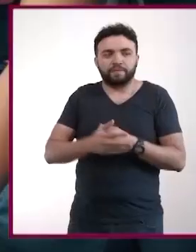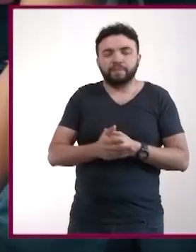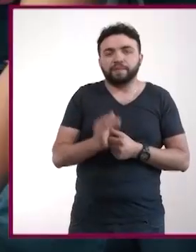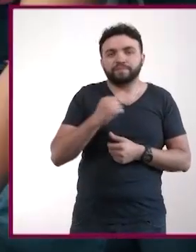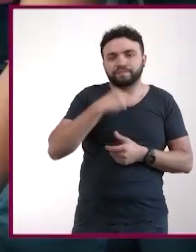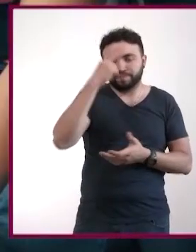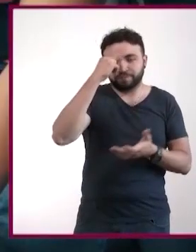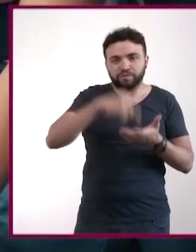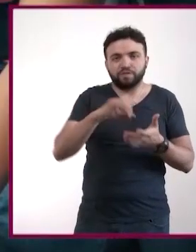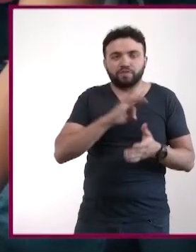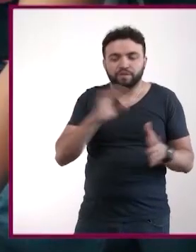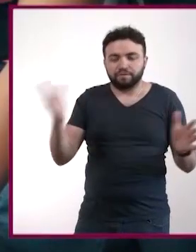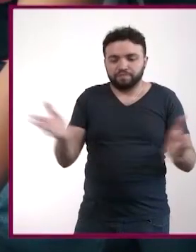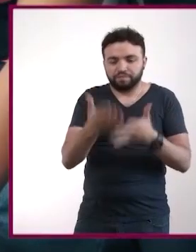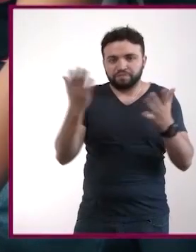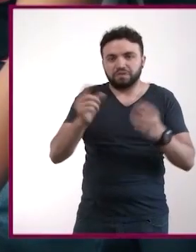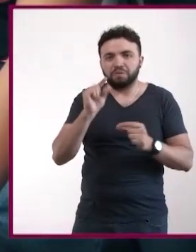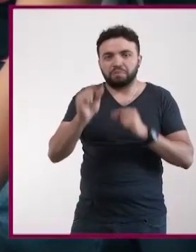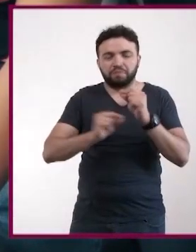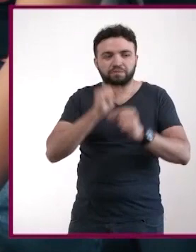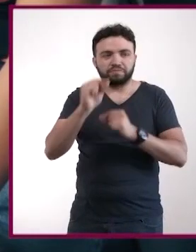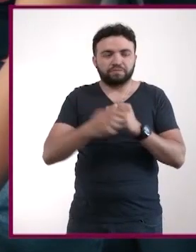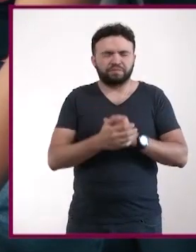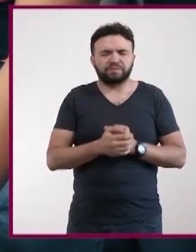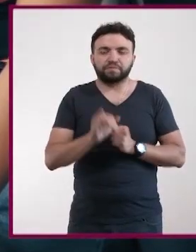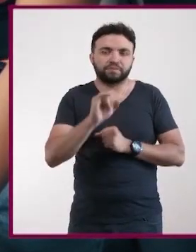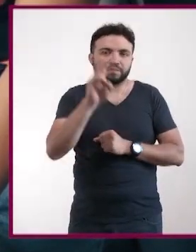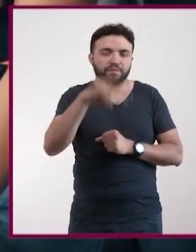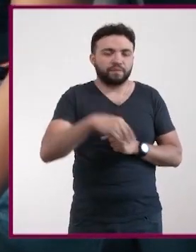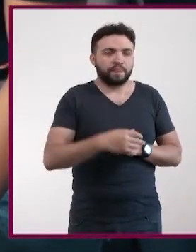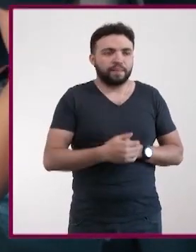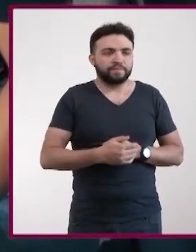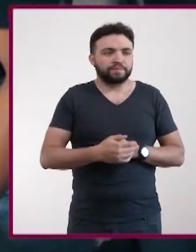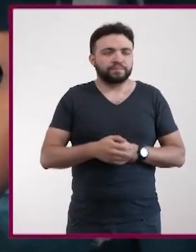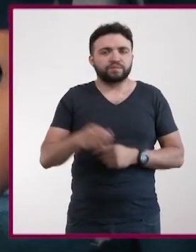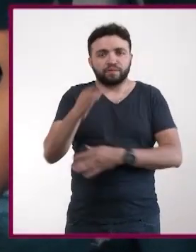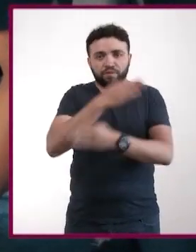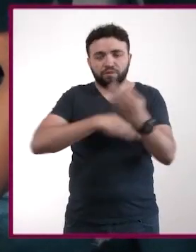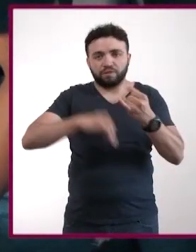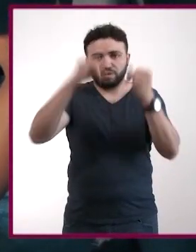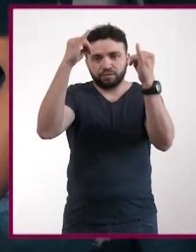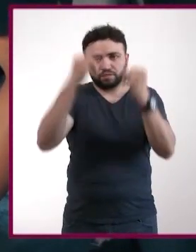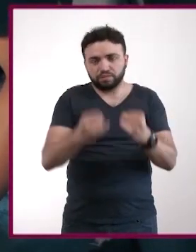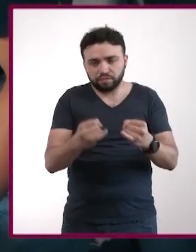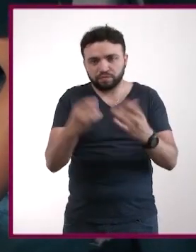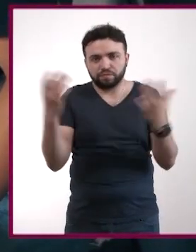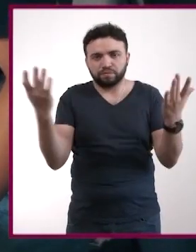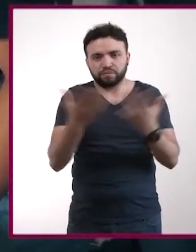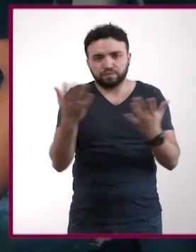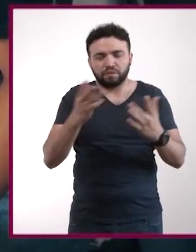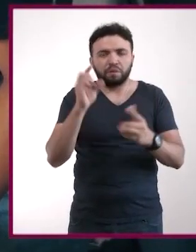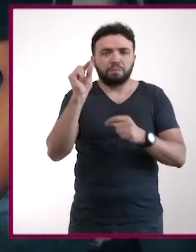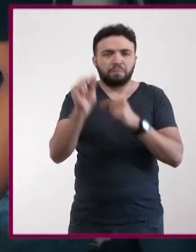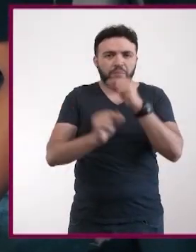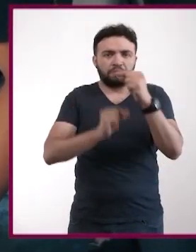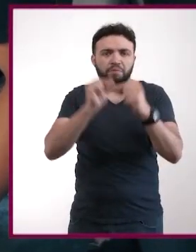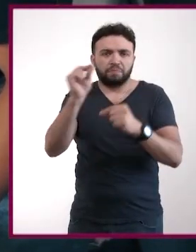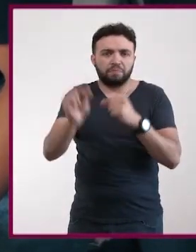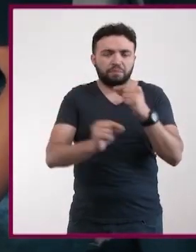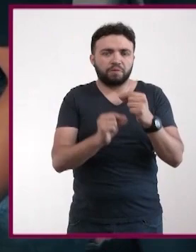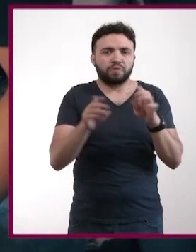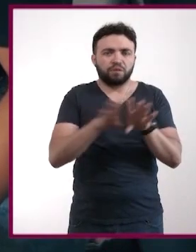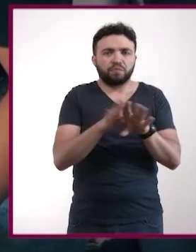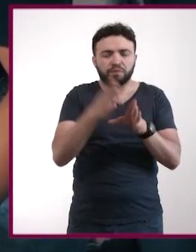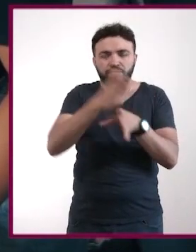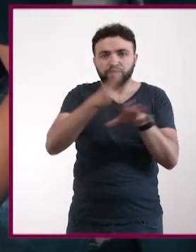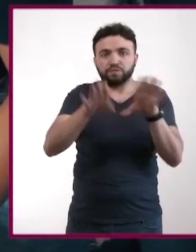creándose poco a poco. Sí, exacto. Que digamos que todas las imágenes se crean... poco a poco pues, se van